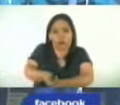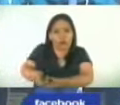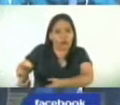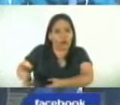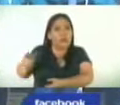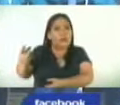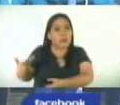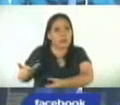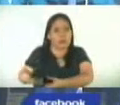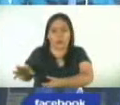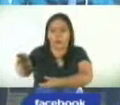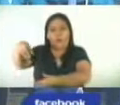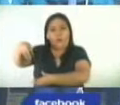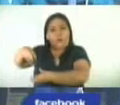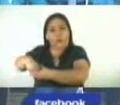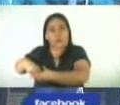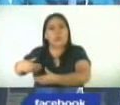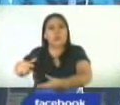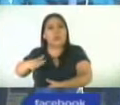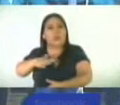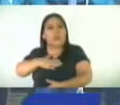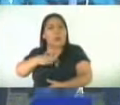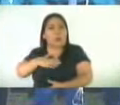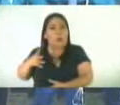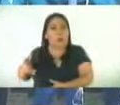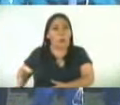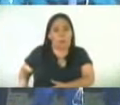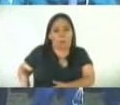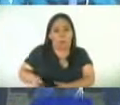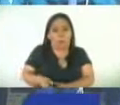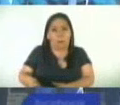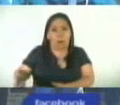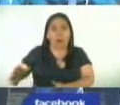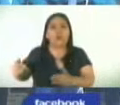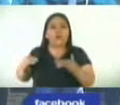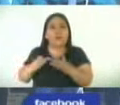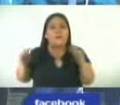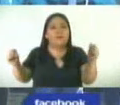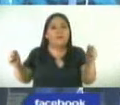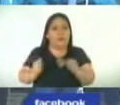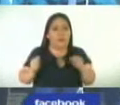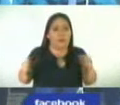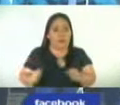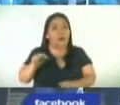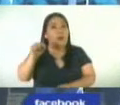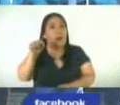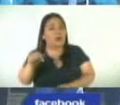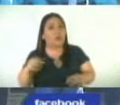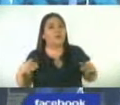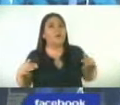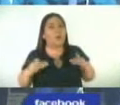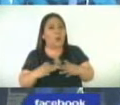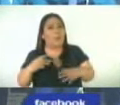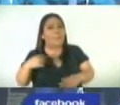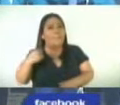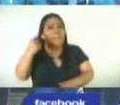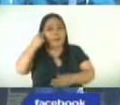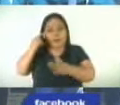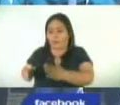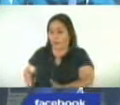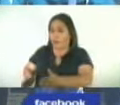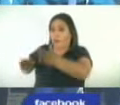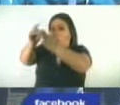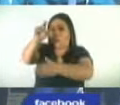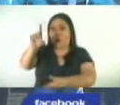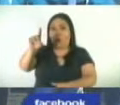con termonebulización, sino que solo con nebulización, trabajan como en frío. Y eso también nos viene a decir que la DOM quiere estar a la